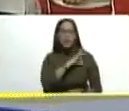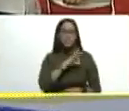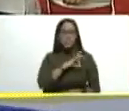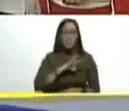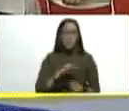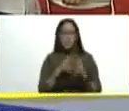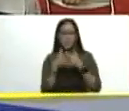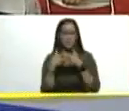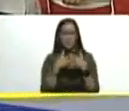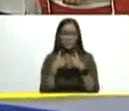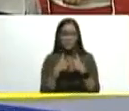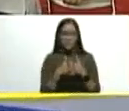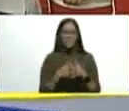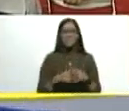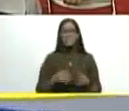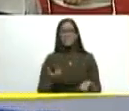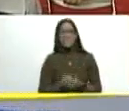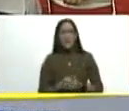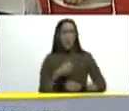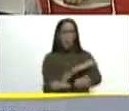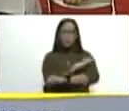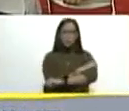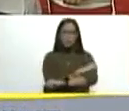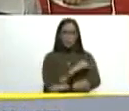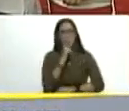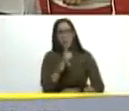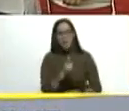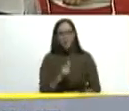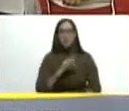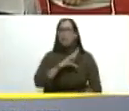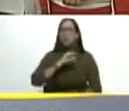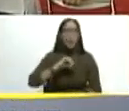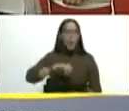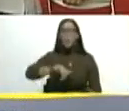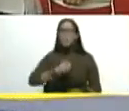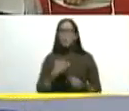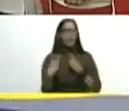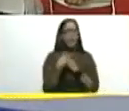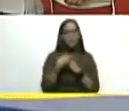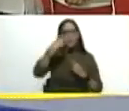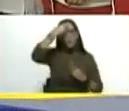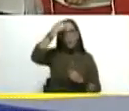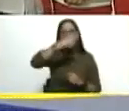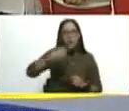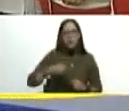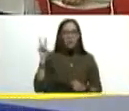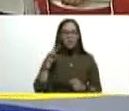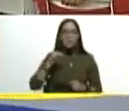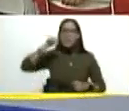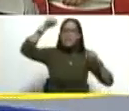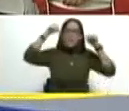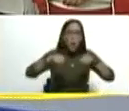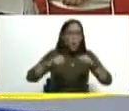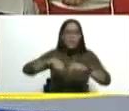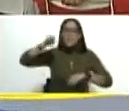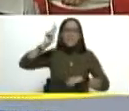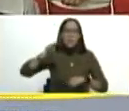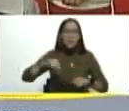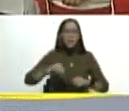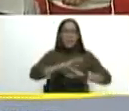imperialistas y a la derecha maltrecha, no podrán con el pueblo de Venezuela, ni hoy, ni nunca, ni